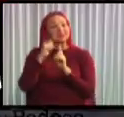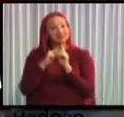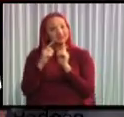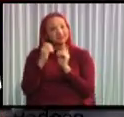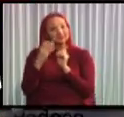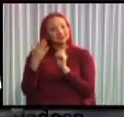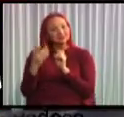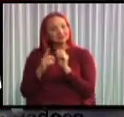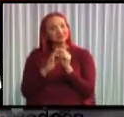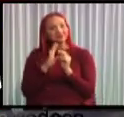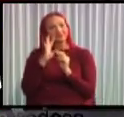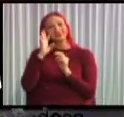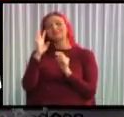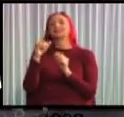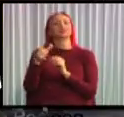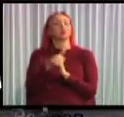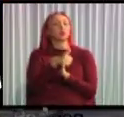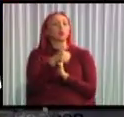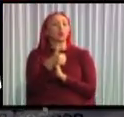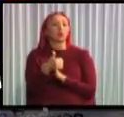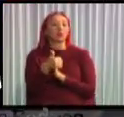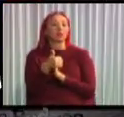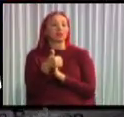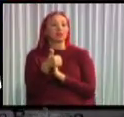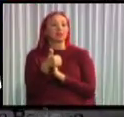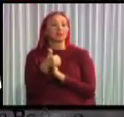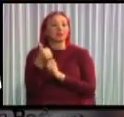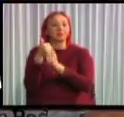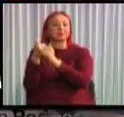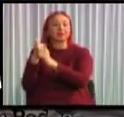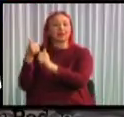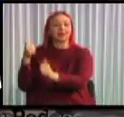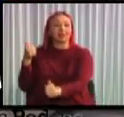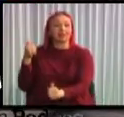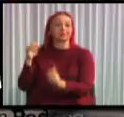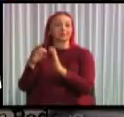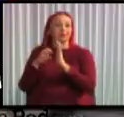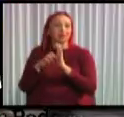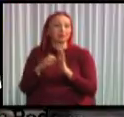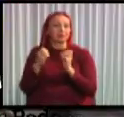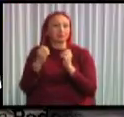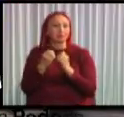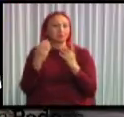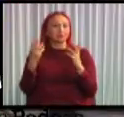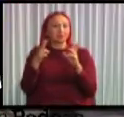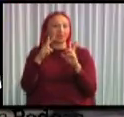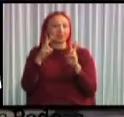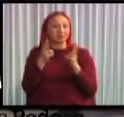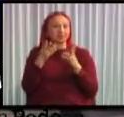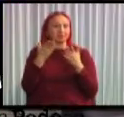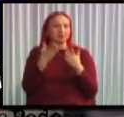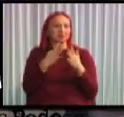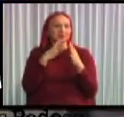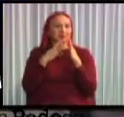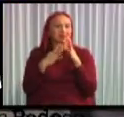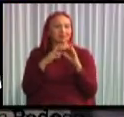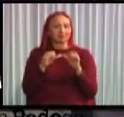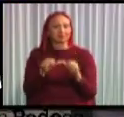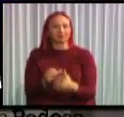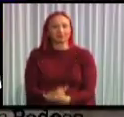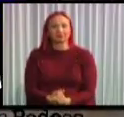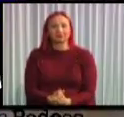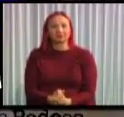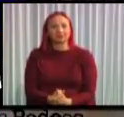muchas cosas evolucionaron y otras fueron para atrás, ¿verdad? O sea, hay muchísimo. El tema da mucho para Roger, hablar.